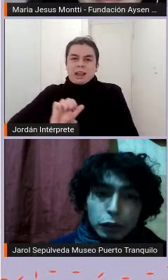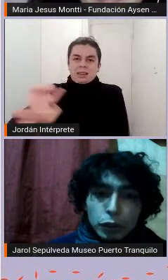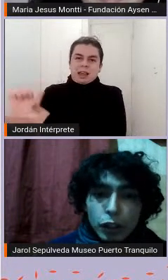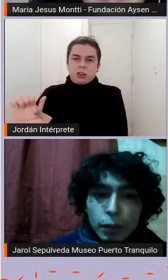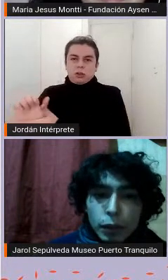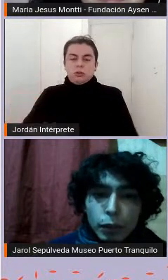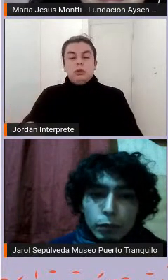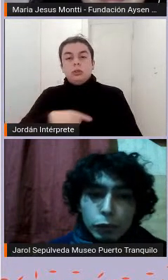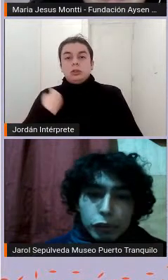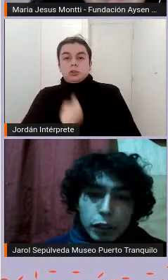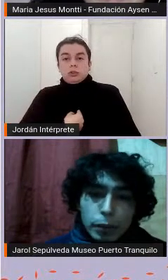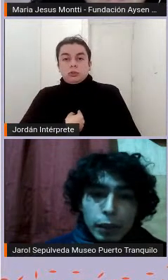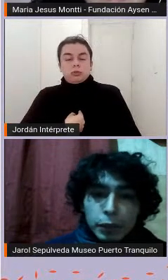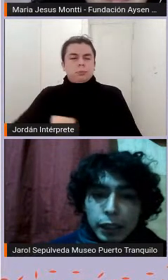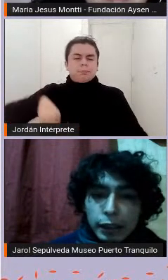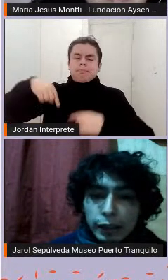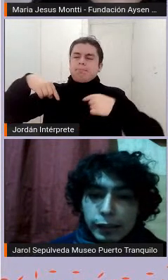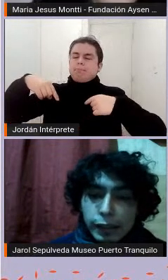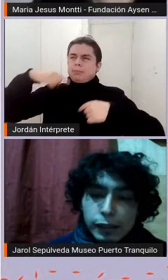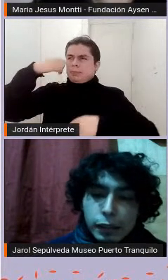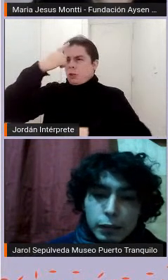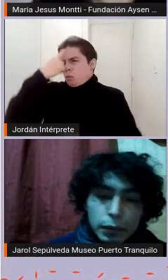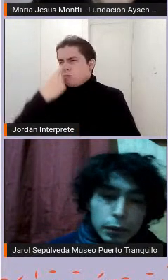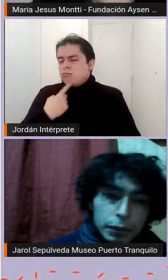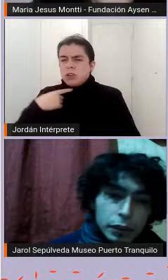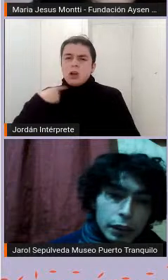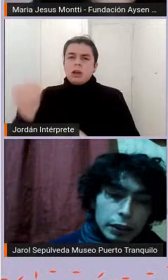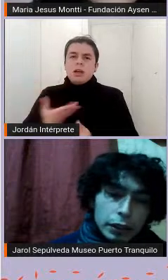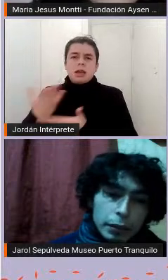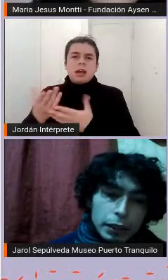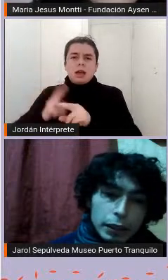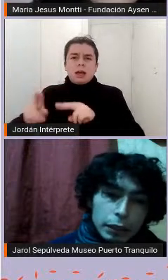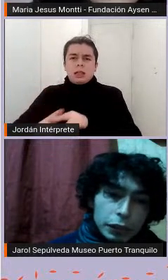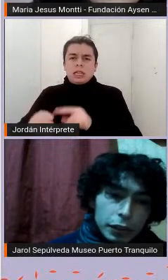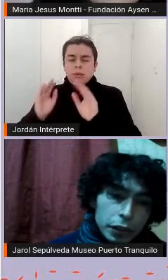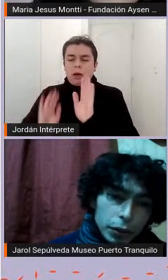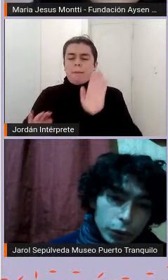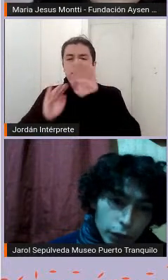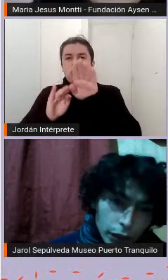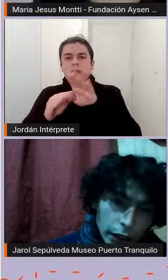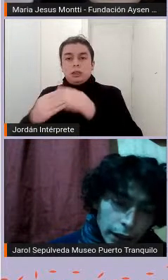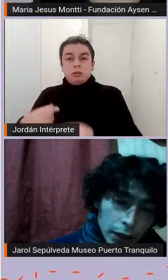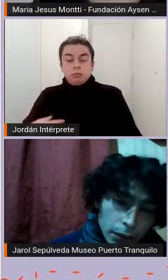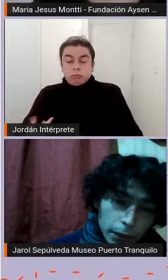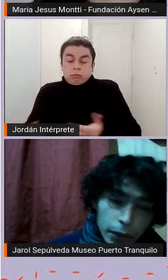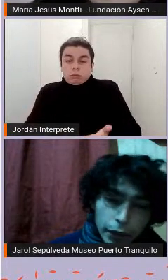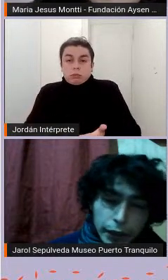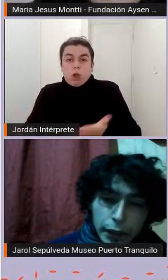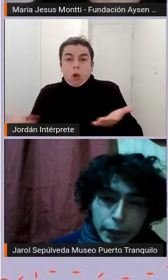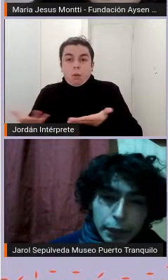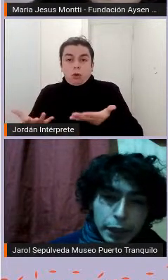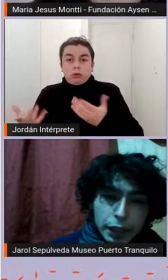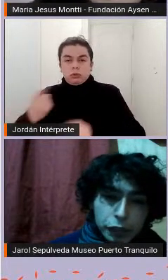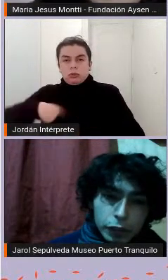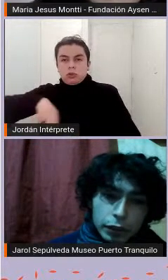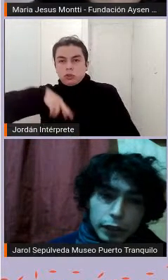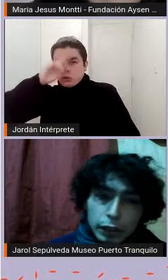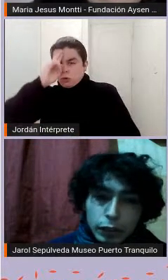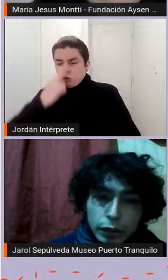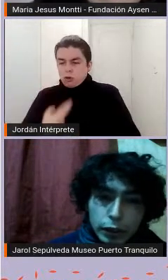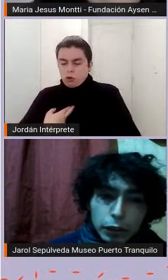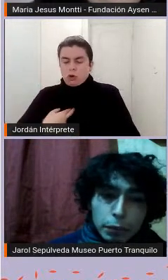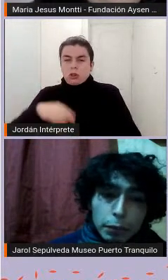hacemos nosotros como museo para apoyar esta instancia? Como lo mencionaba anteriormente, el museo tiene un rol un poco de